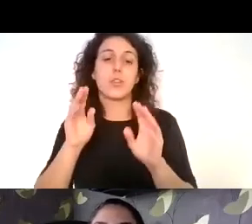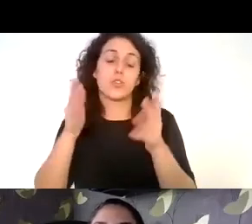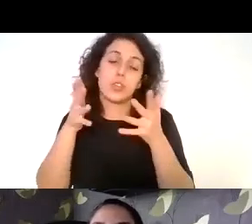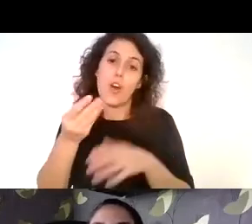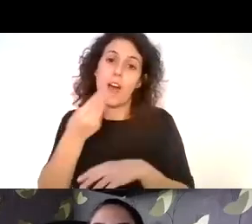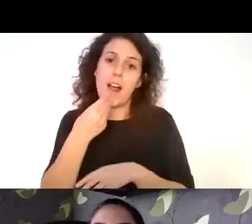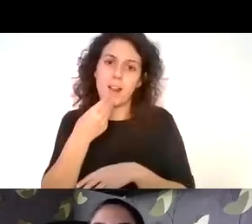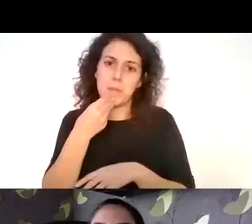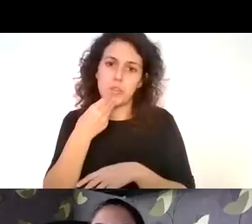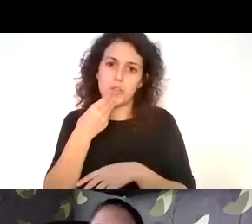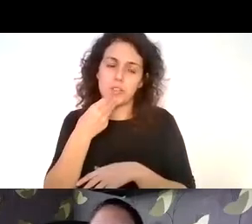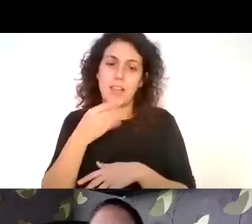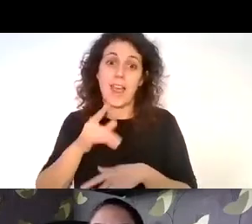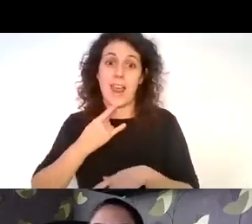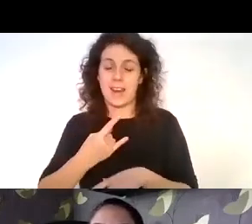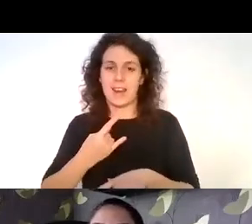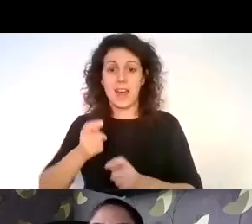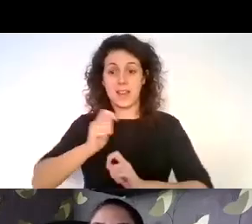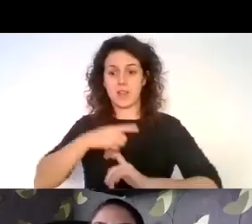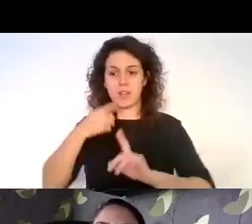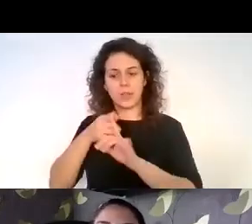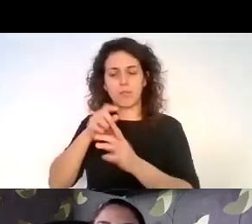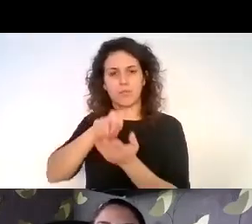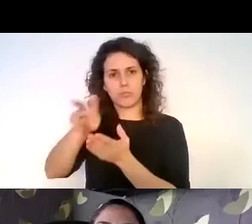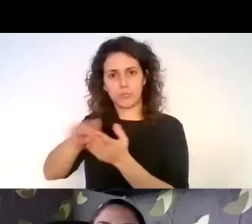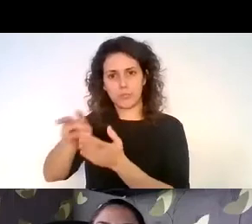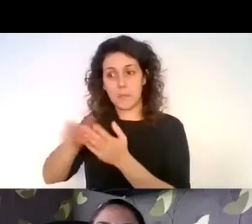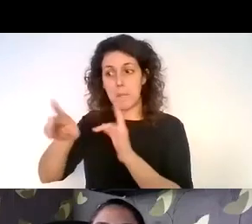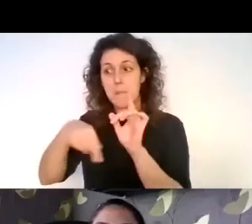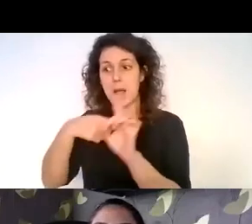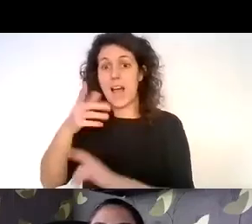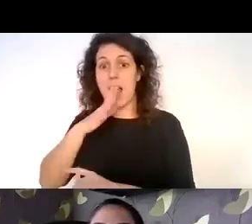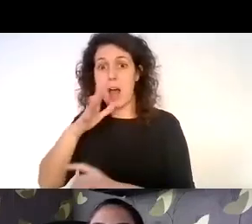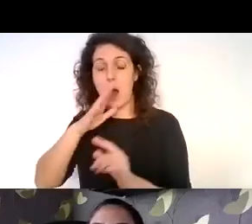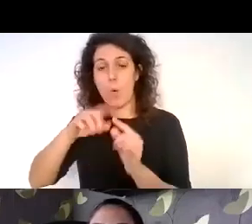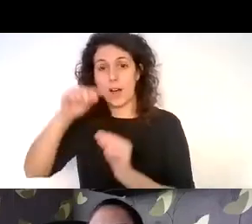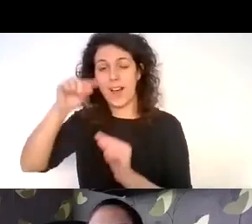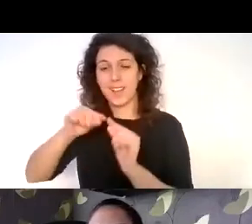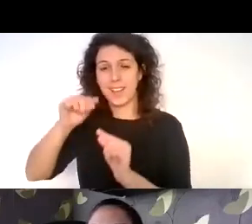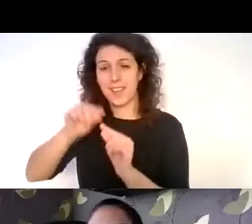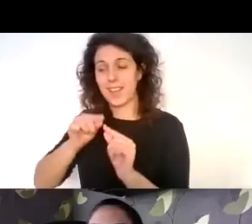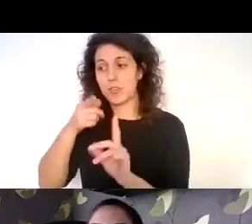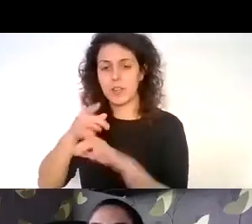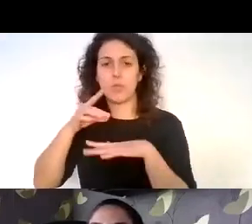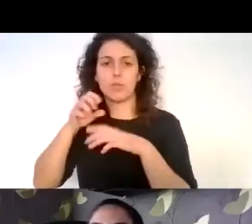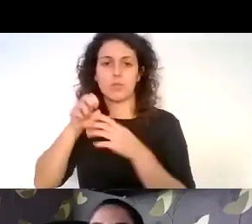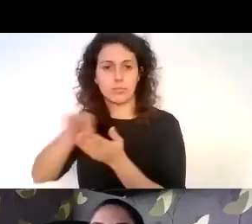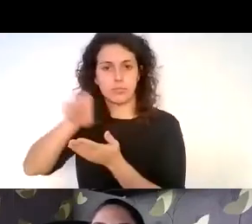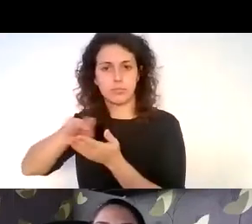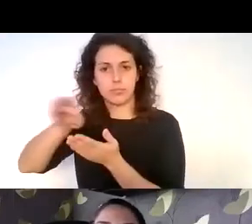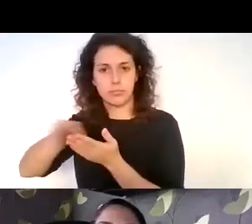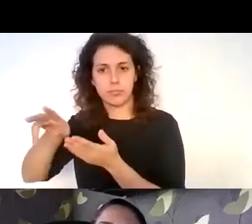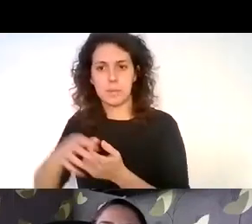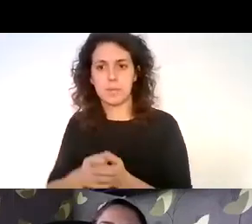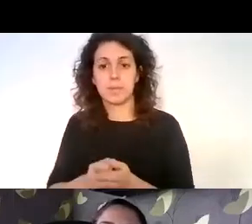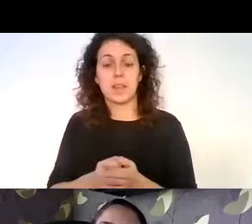energía que pueden ingerirse durante la caminata, así como la cantidad de agua y frutas que pueden llevarse para el camino. Es importante estar en